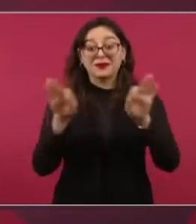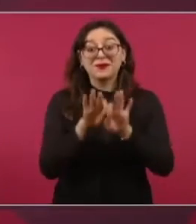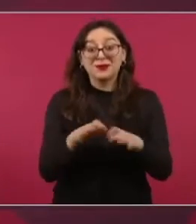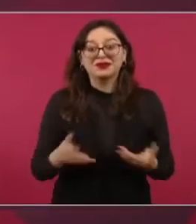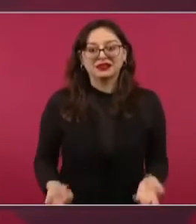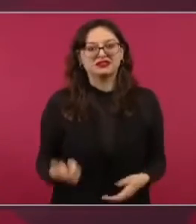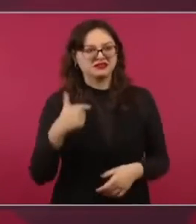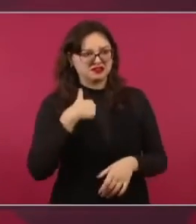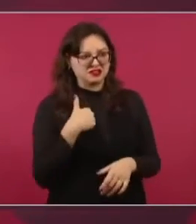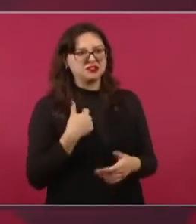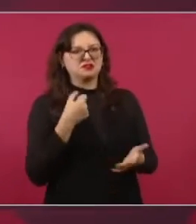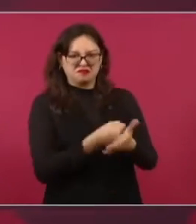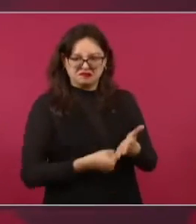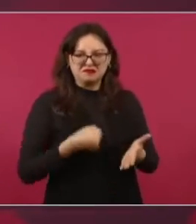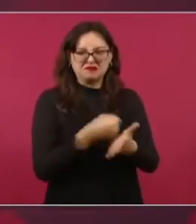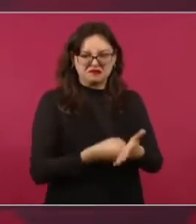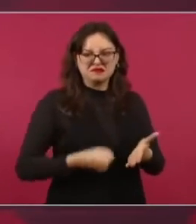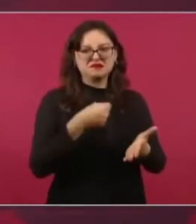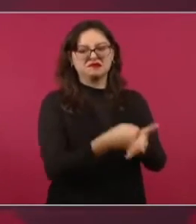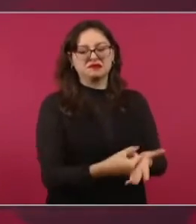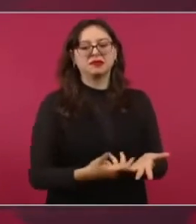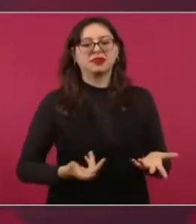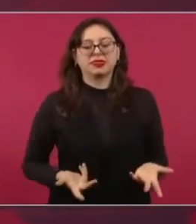causas populares.